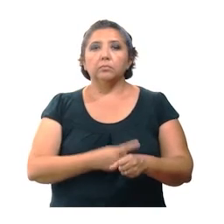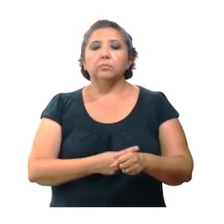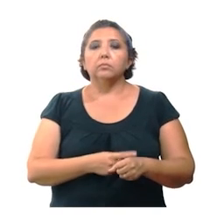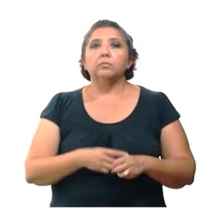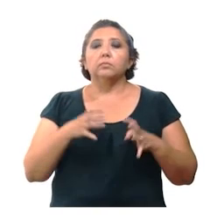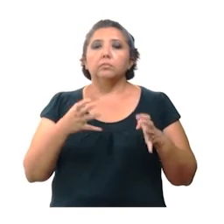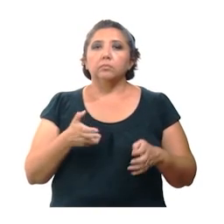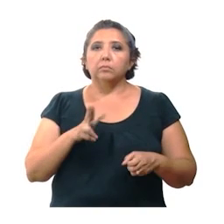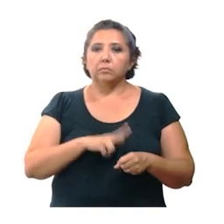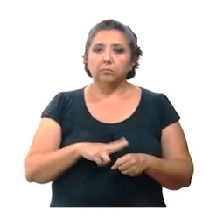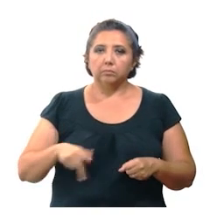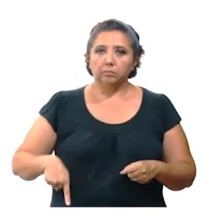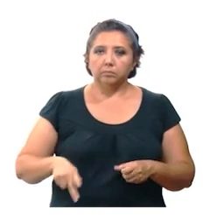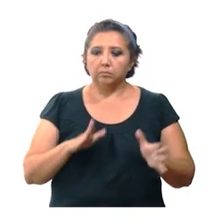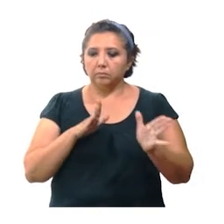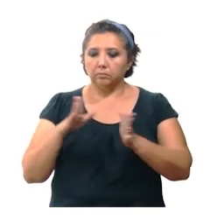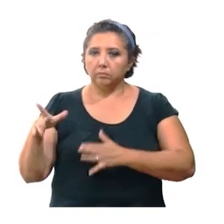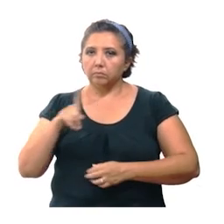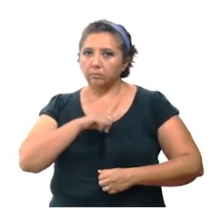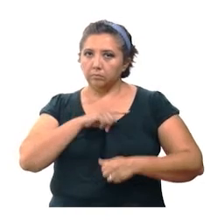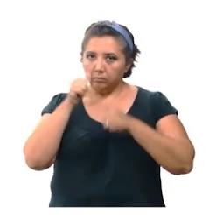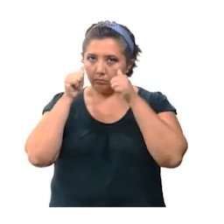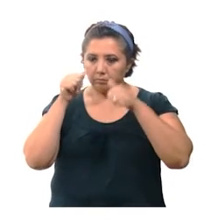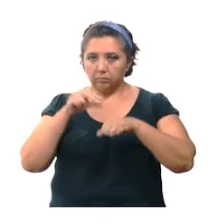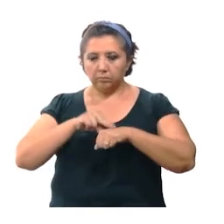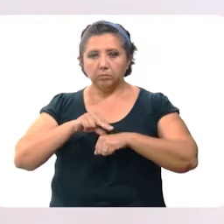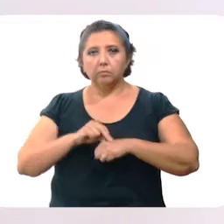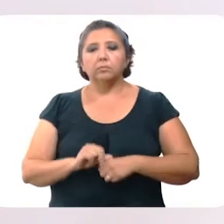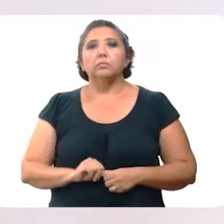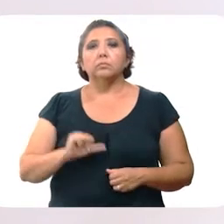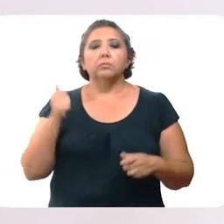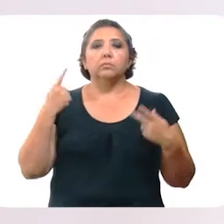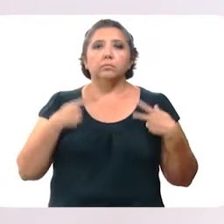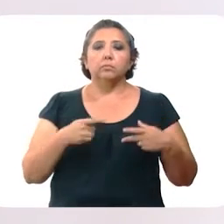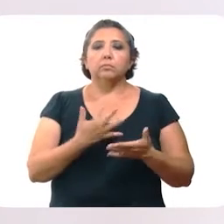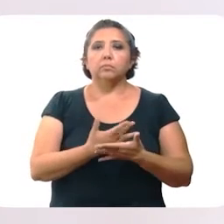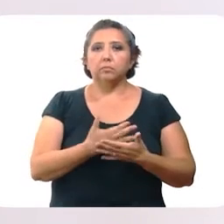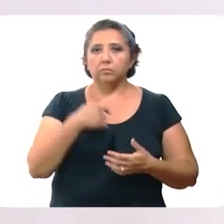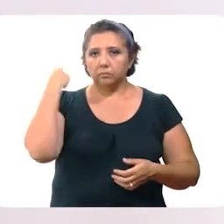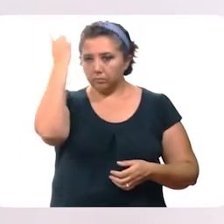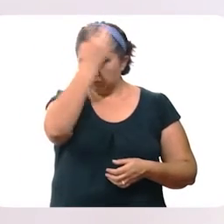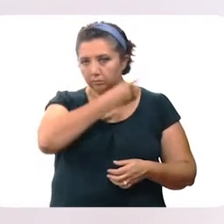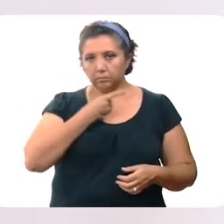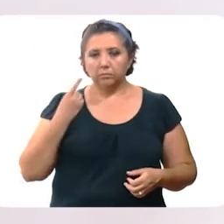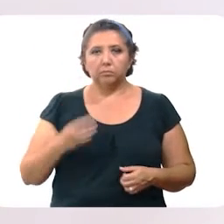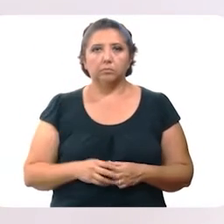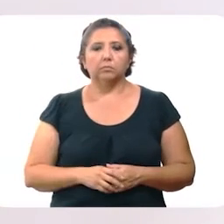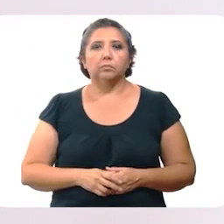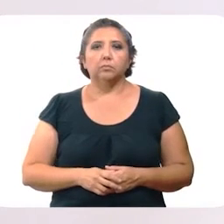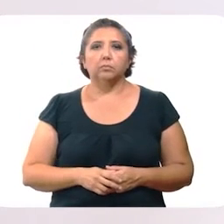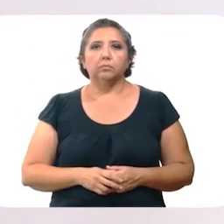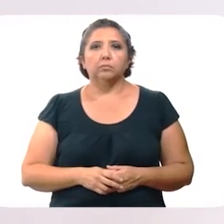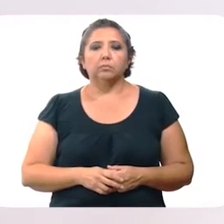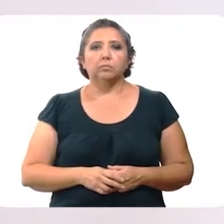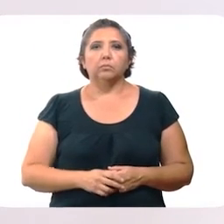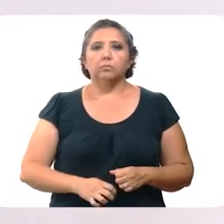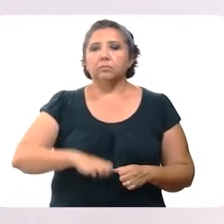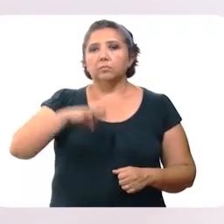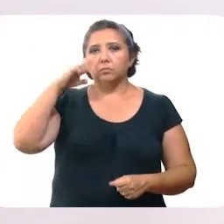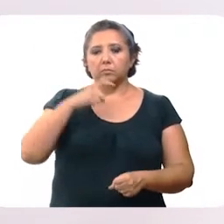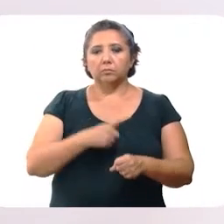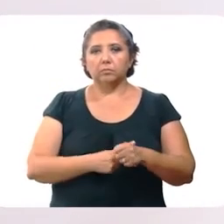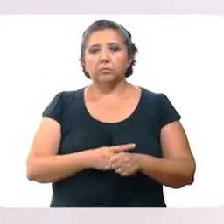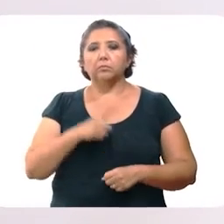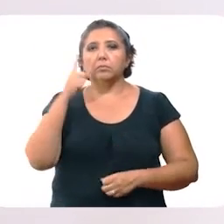somenuzak yagilo, umolailtoch olal. Ichile kohanilo, ciento cuarenta y tres, juntulule kohanobo, tía no, hospitalu, teal halachilo,